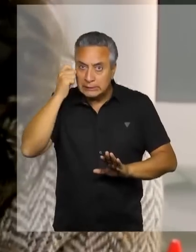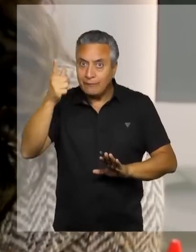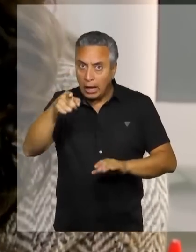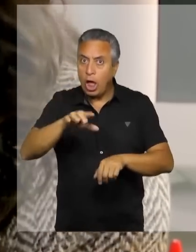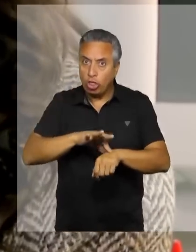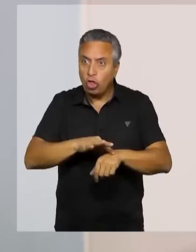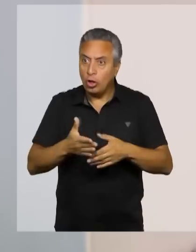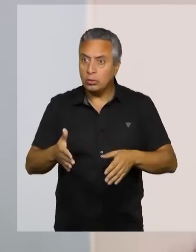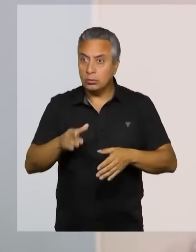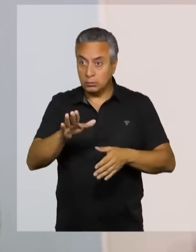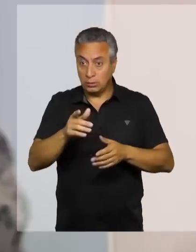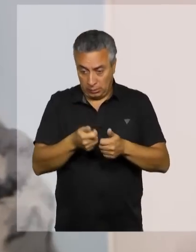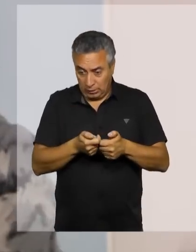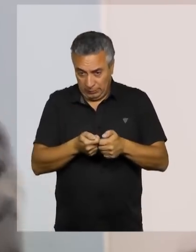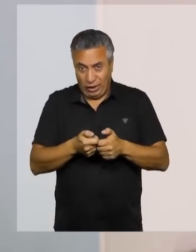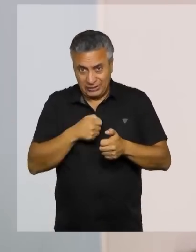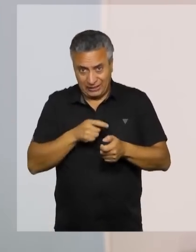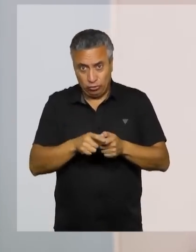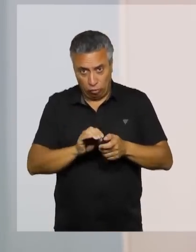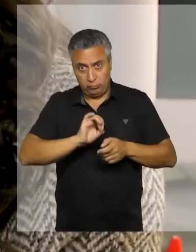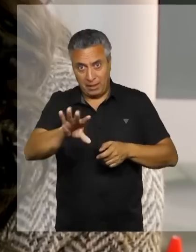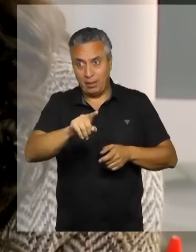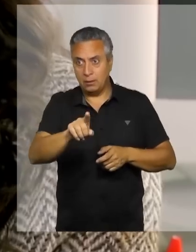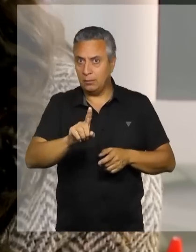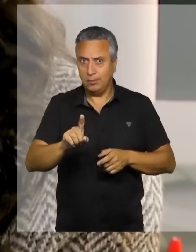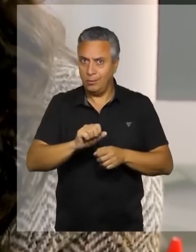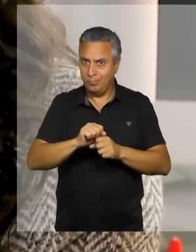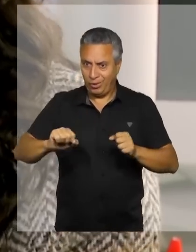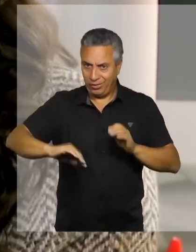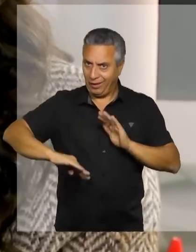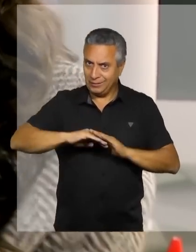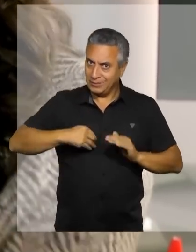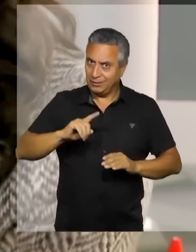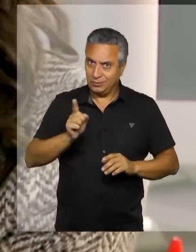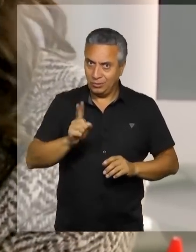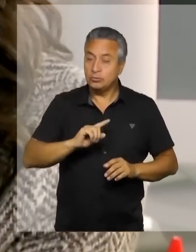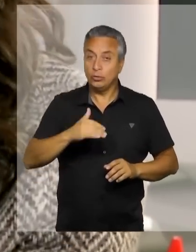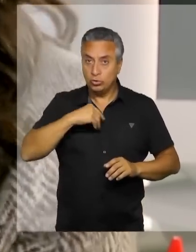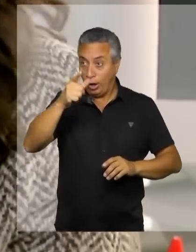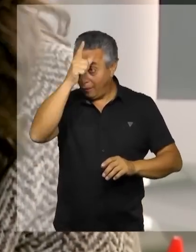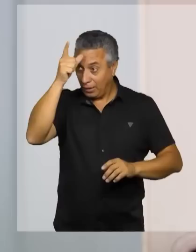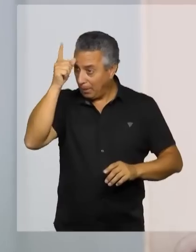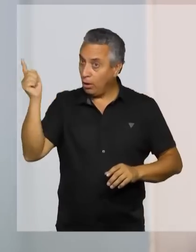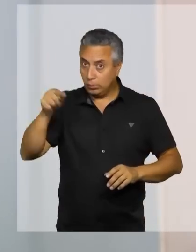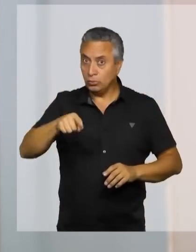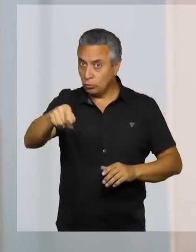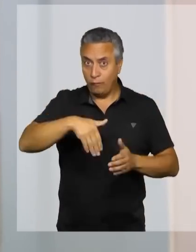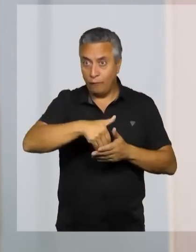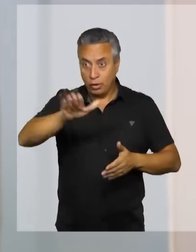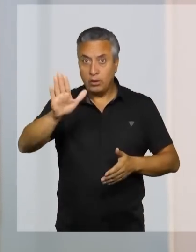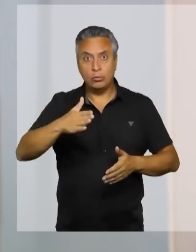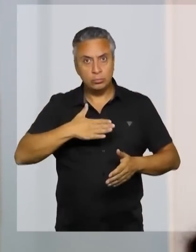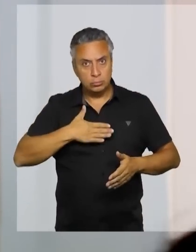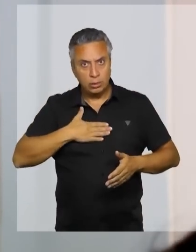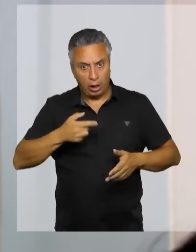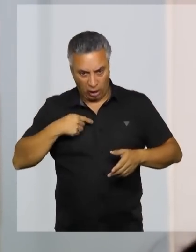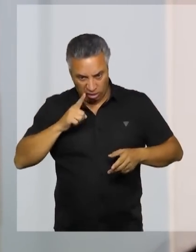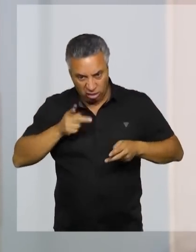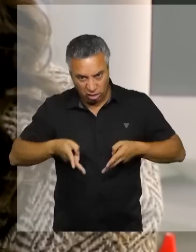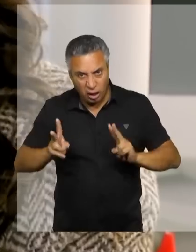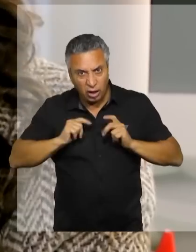mando un mensaje texto. ¿No me puedes echar? Sí puedo. Llamo a una enfermera, le digo que te saque de aquí, listo. Oye, yo tengo derecho a estar aquí.